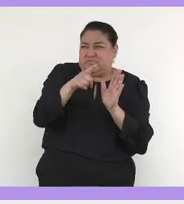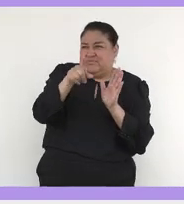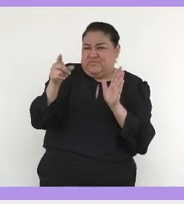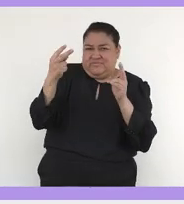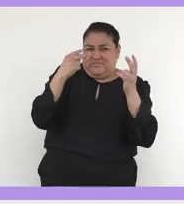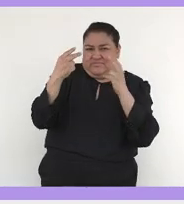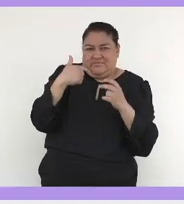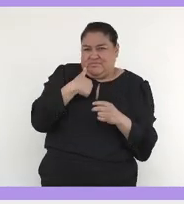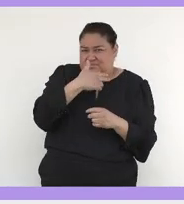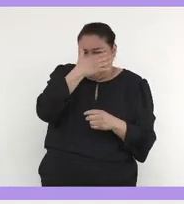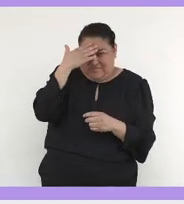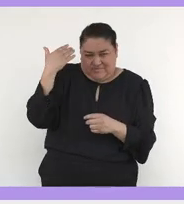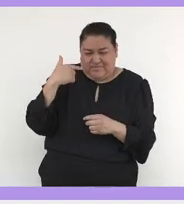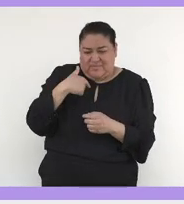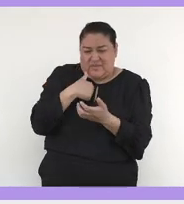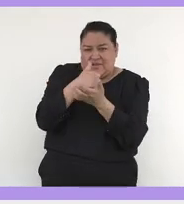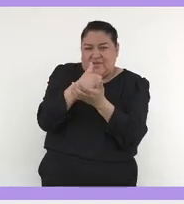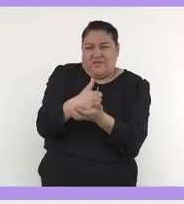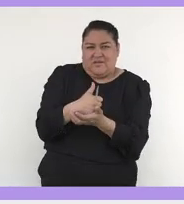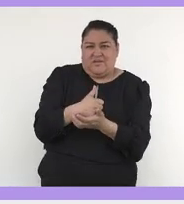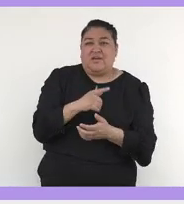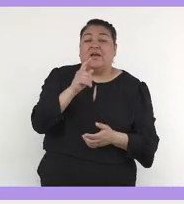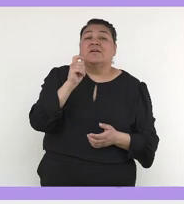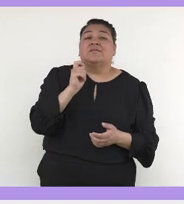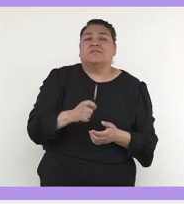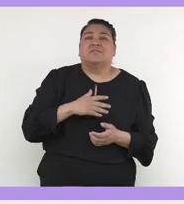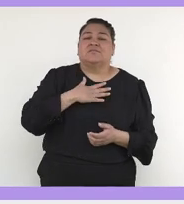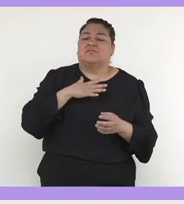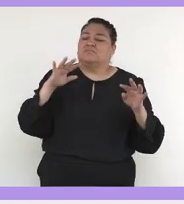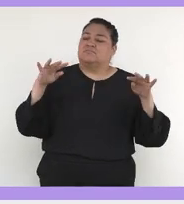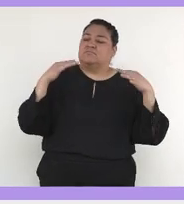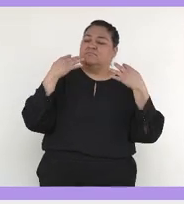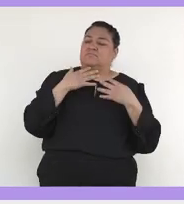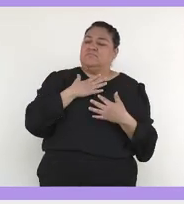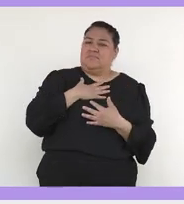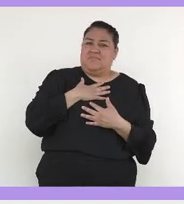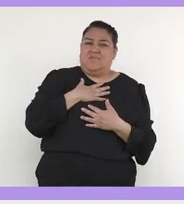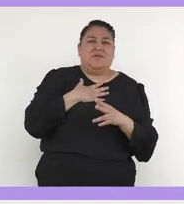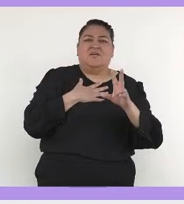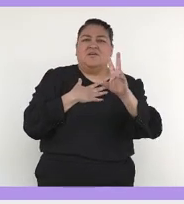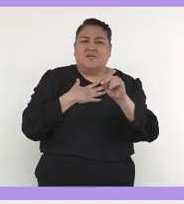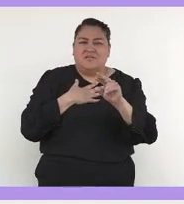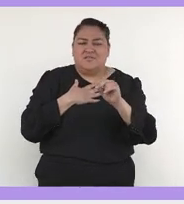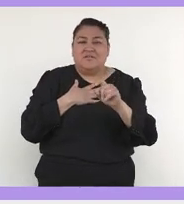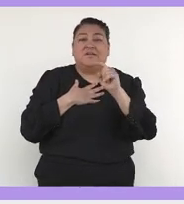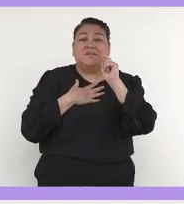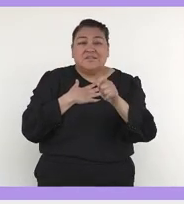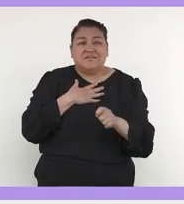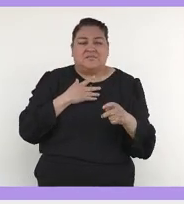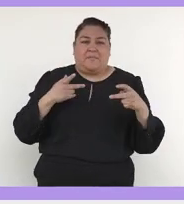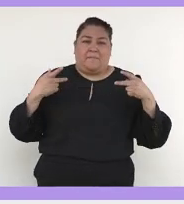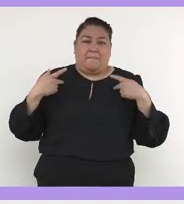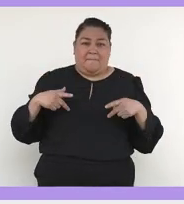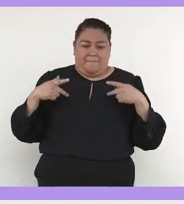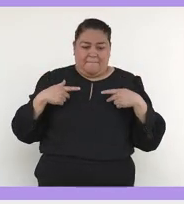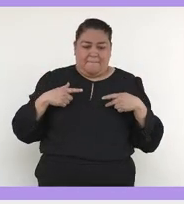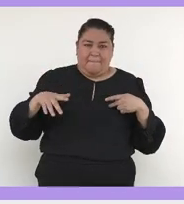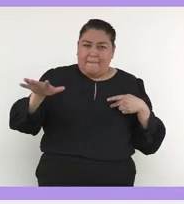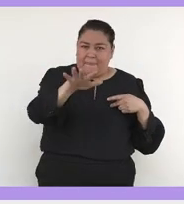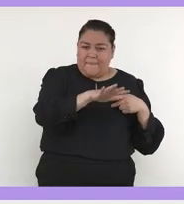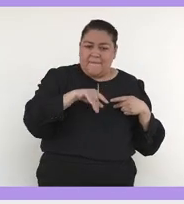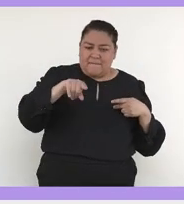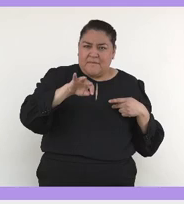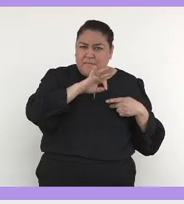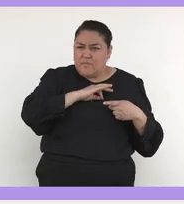nadie que tuve que ver pero para mí no se trata de mi crédito sino de que las puertas queden abier y me siento como muy